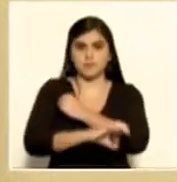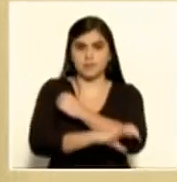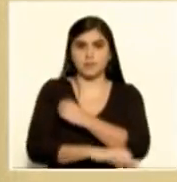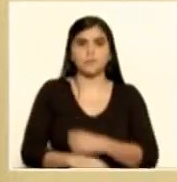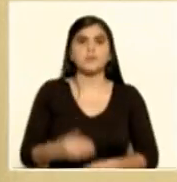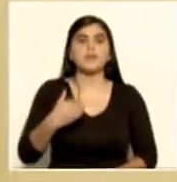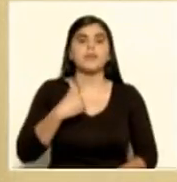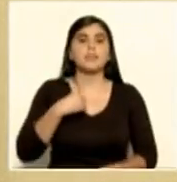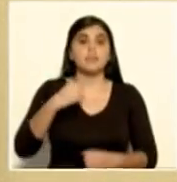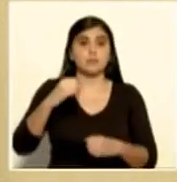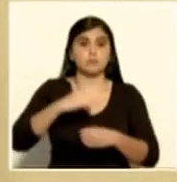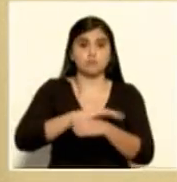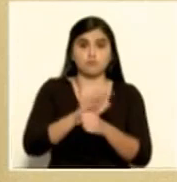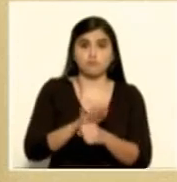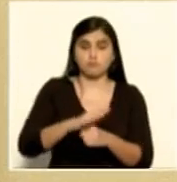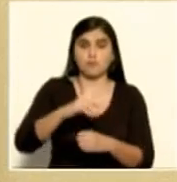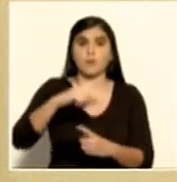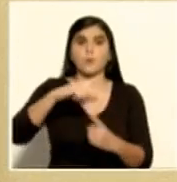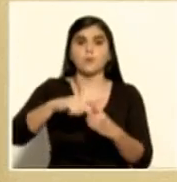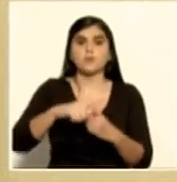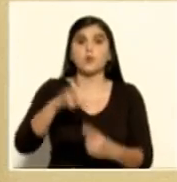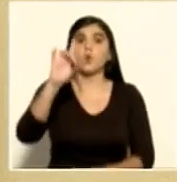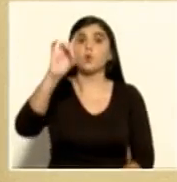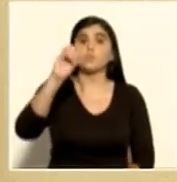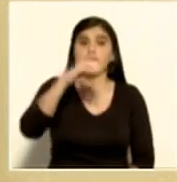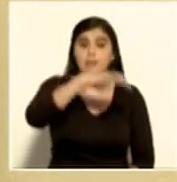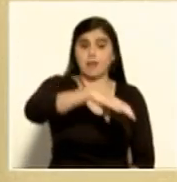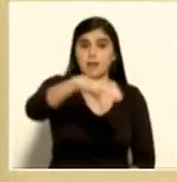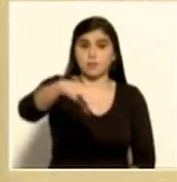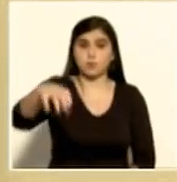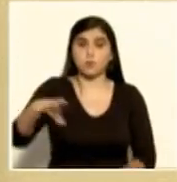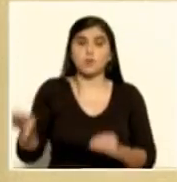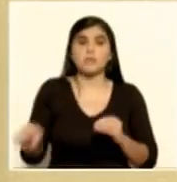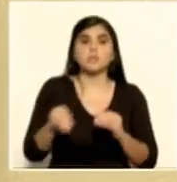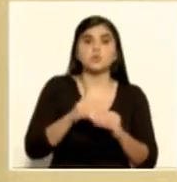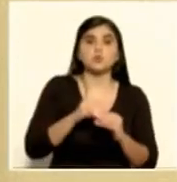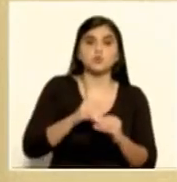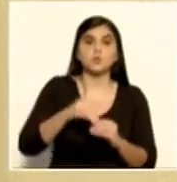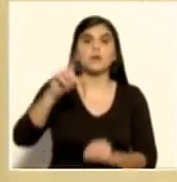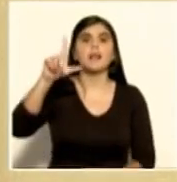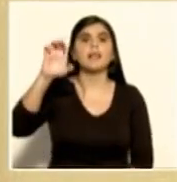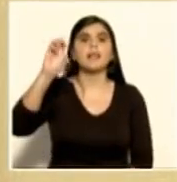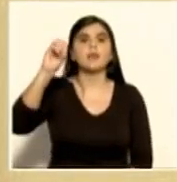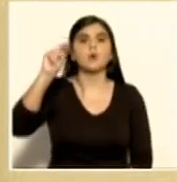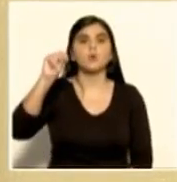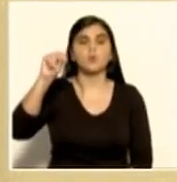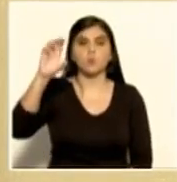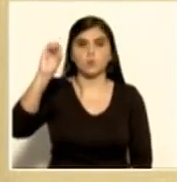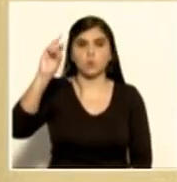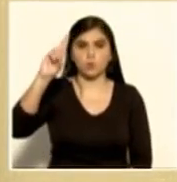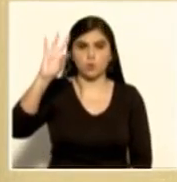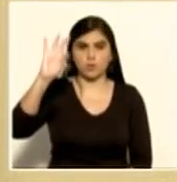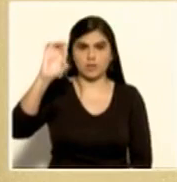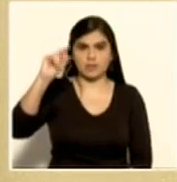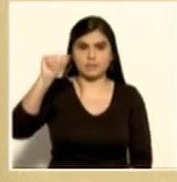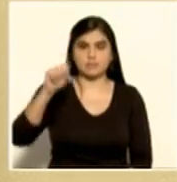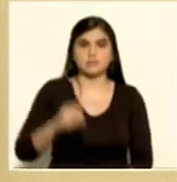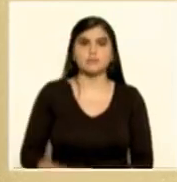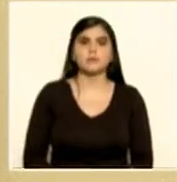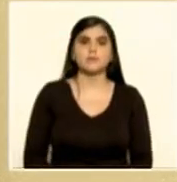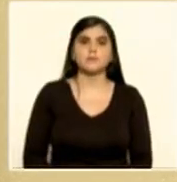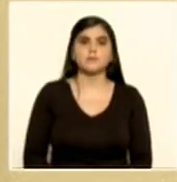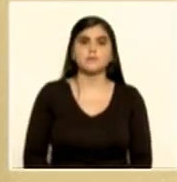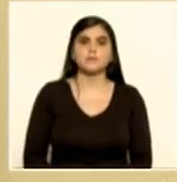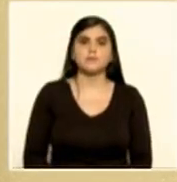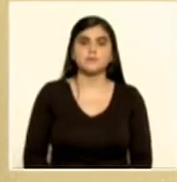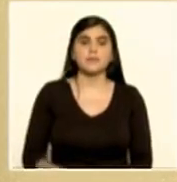Tenemos casos positivos en 80 cantones, se suma León Cortés a la lista de cantones con casos positivos, quedando